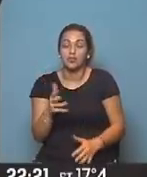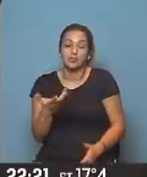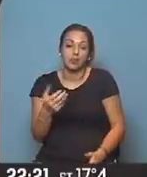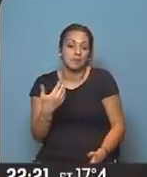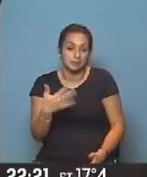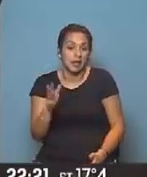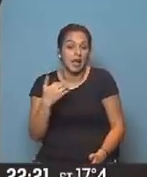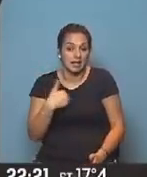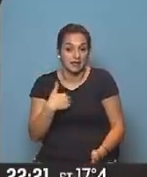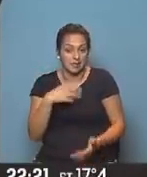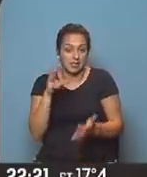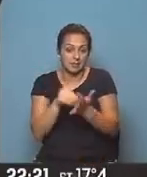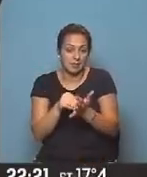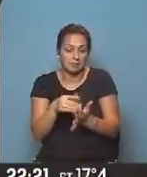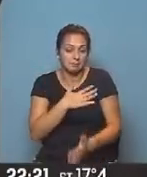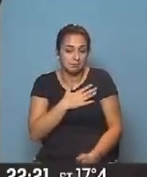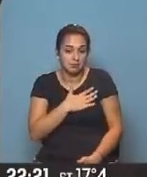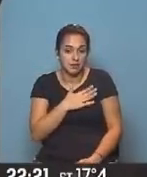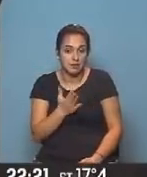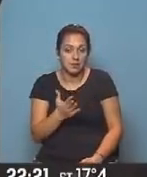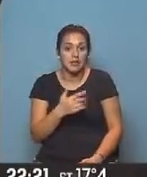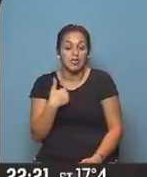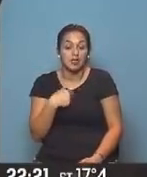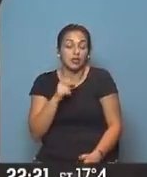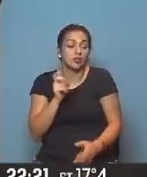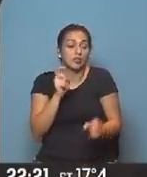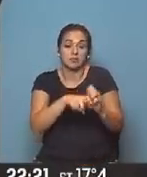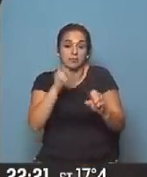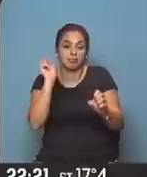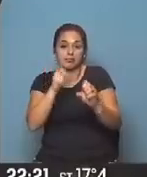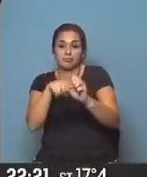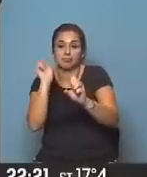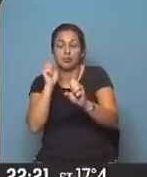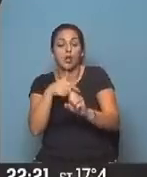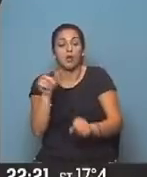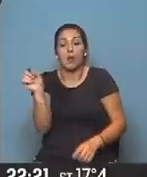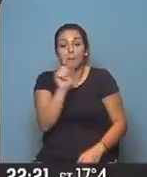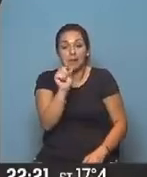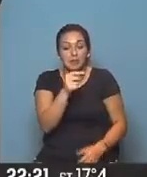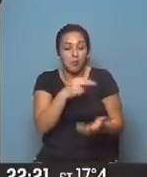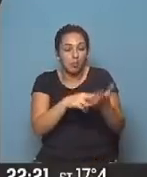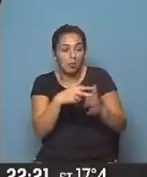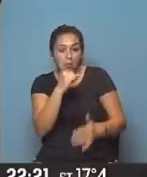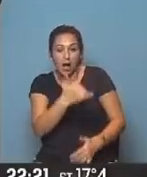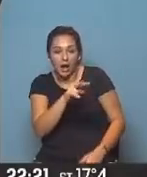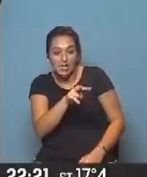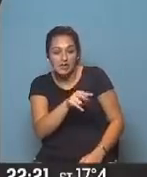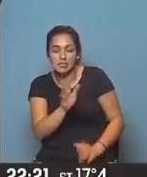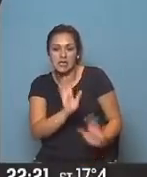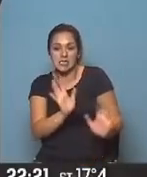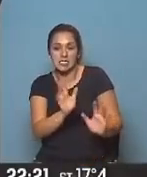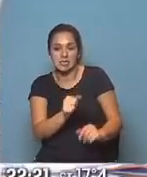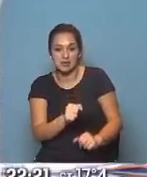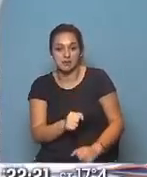lamentablemente, empiezan a salir de esos países o a negarle préstamos. En ese sentido, América